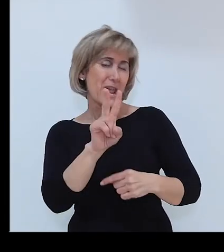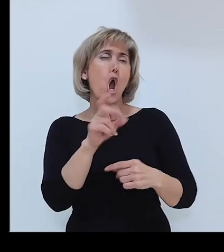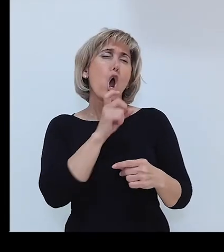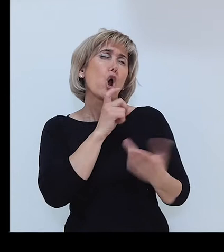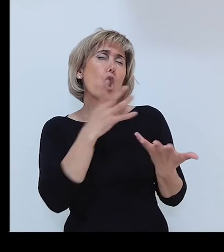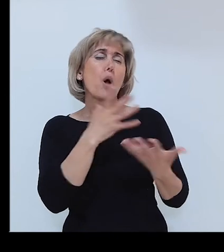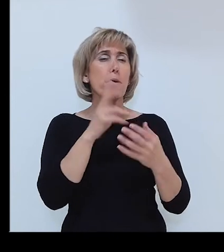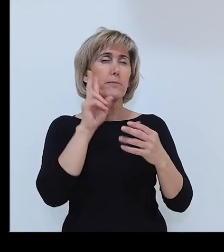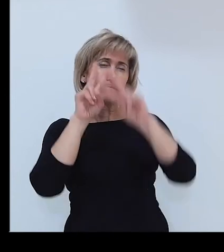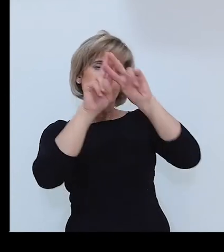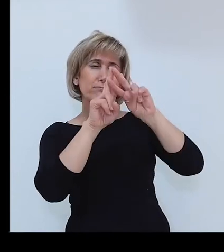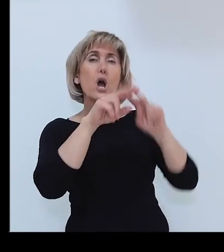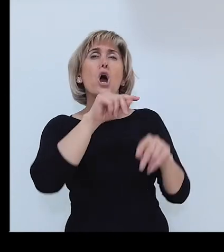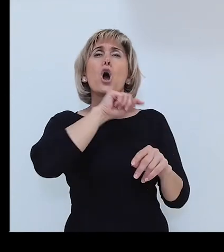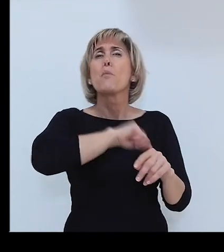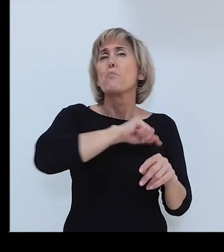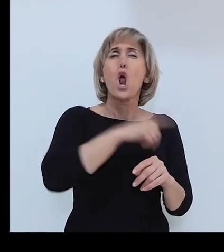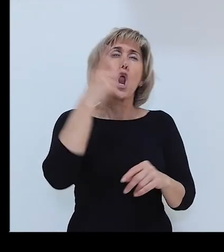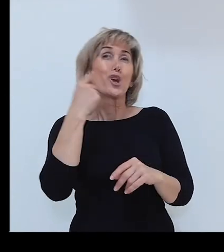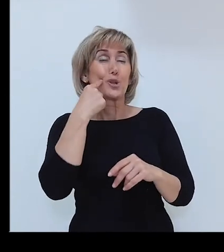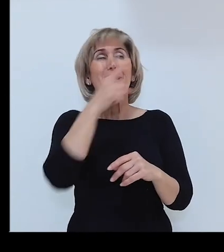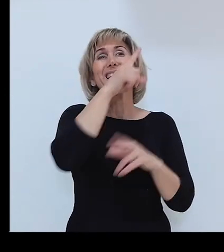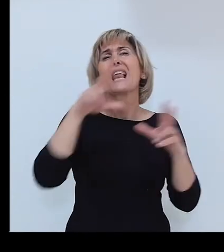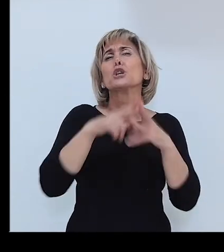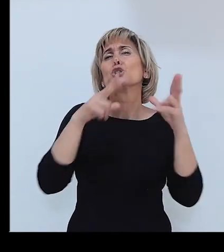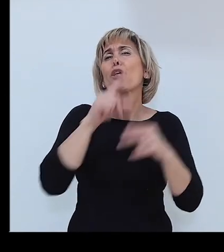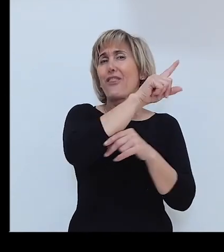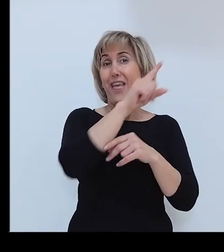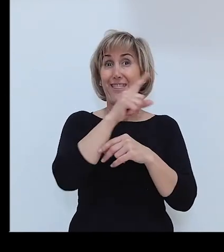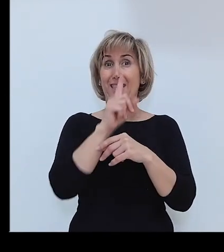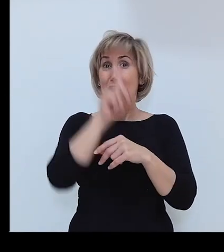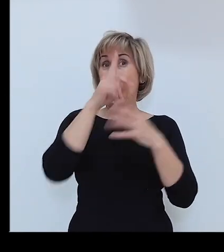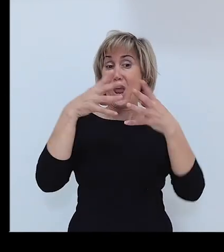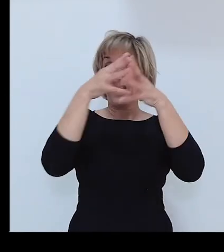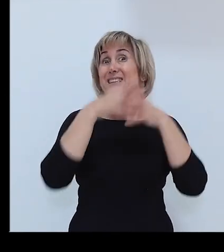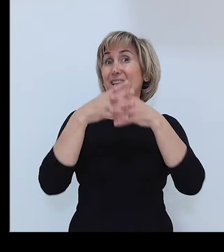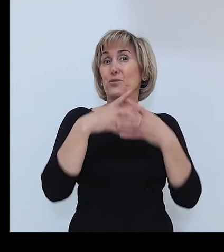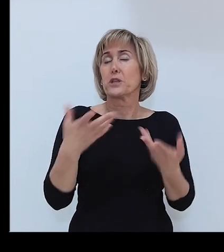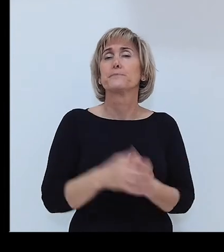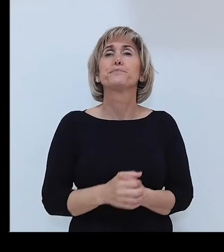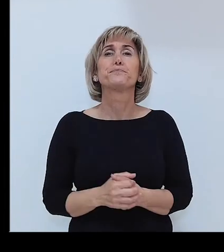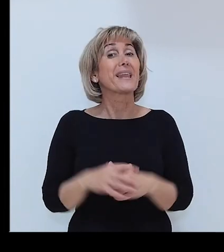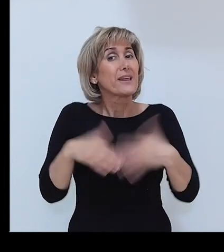son cómo observar la moral y las costumbres y sociedad norteamericana, ¿no?